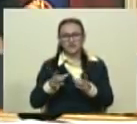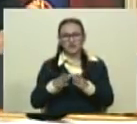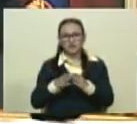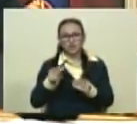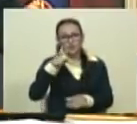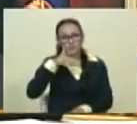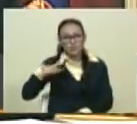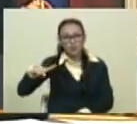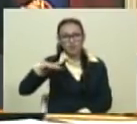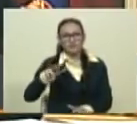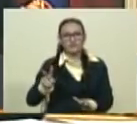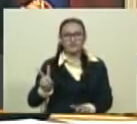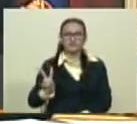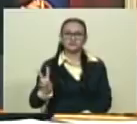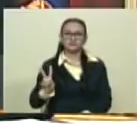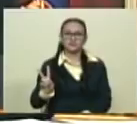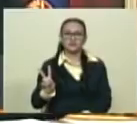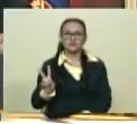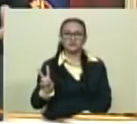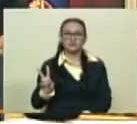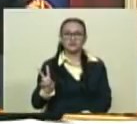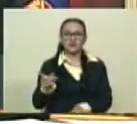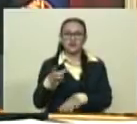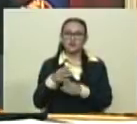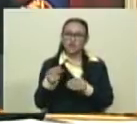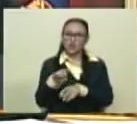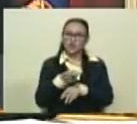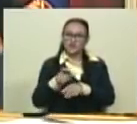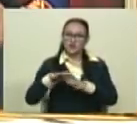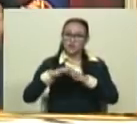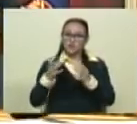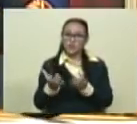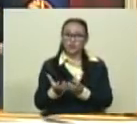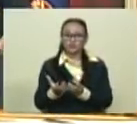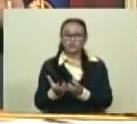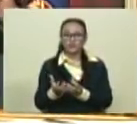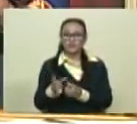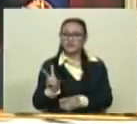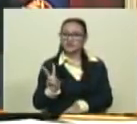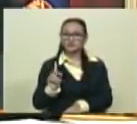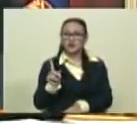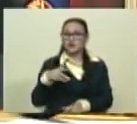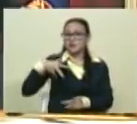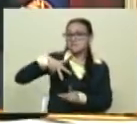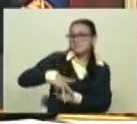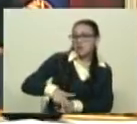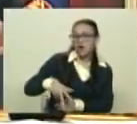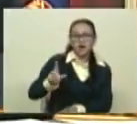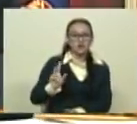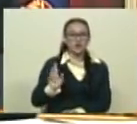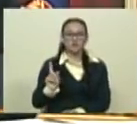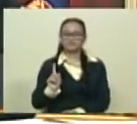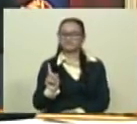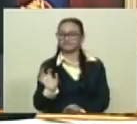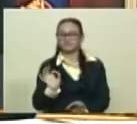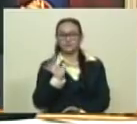el pueblo de Venezuela y de los gobiernos y pueblos del mundo, porque a Venezuela no la va a ahogar nadie, ni la va a arrodillar